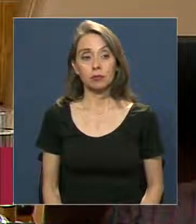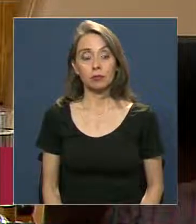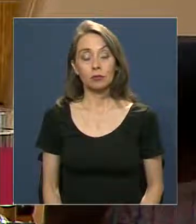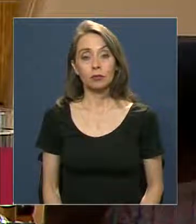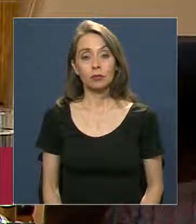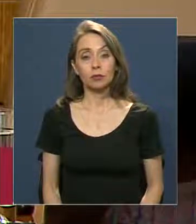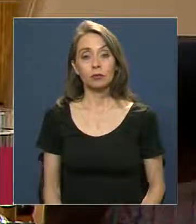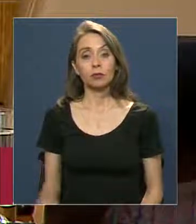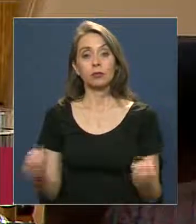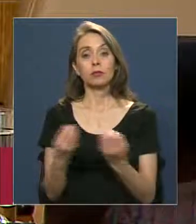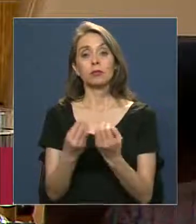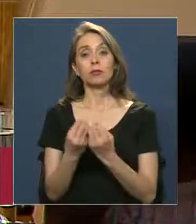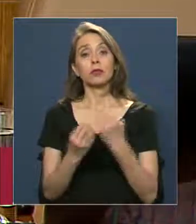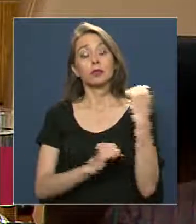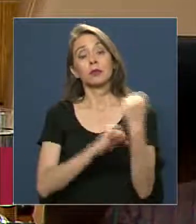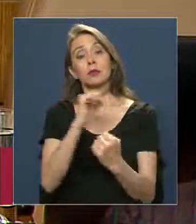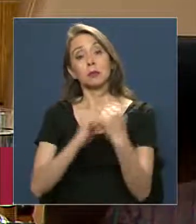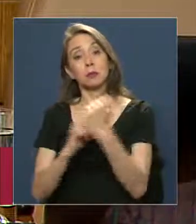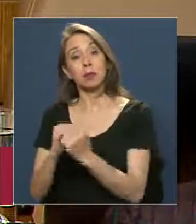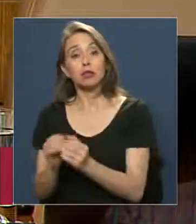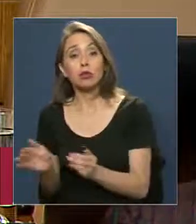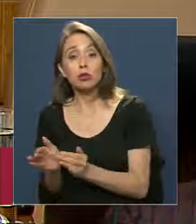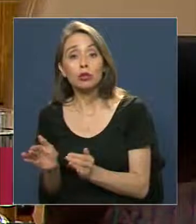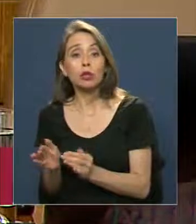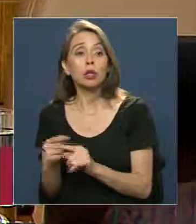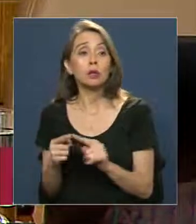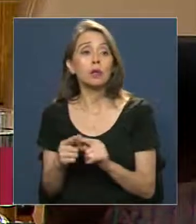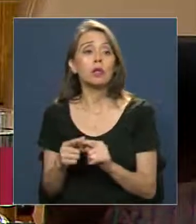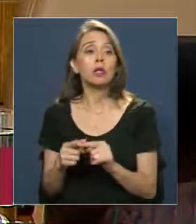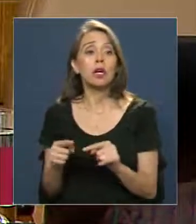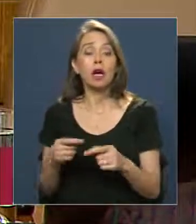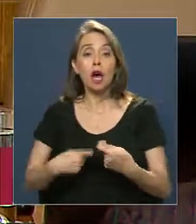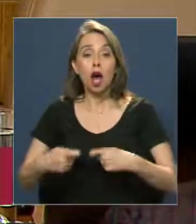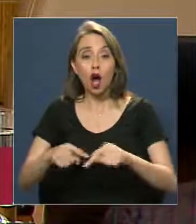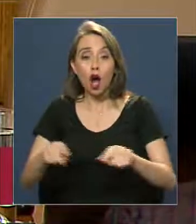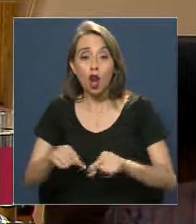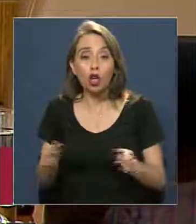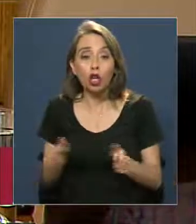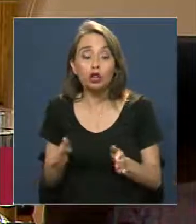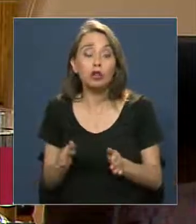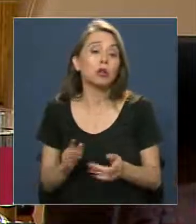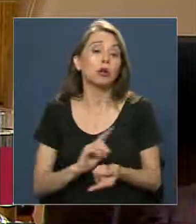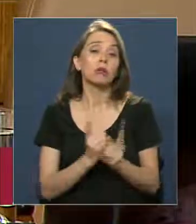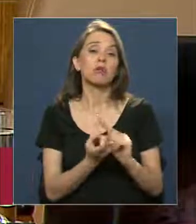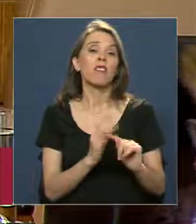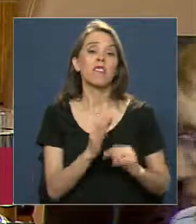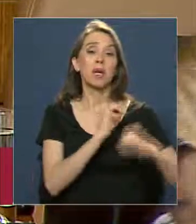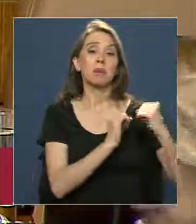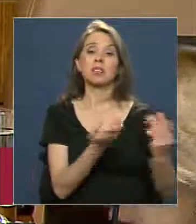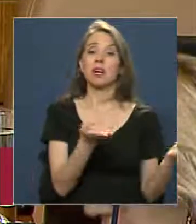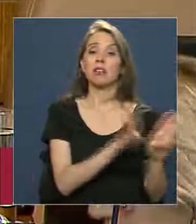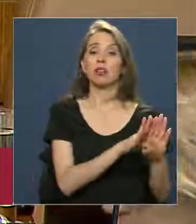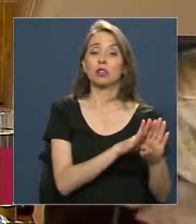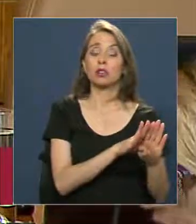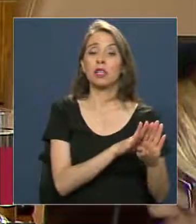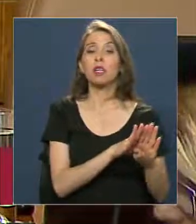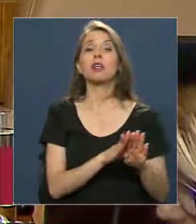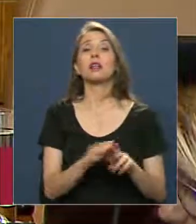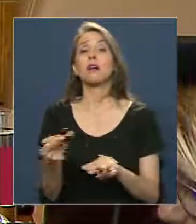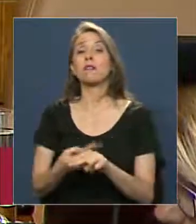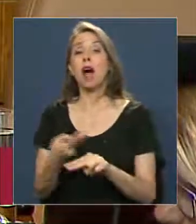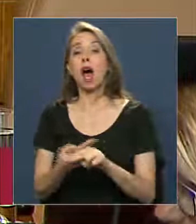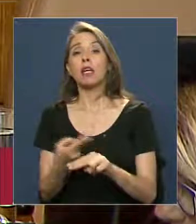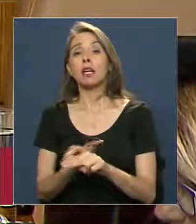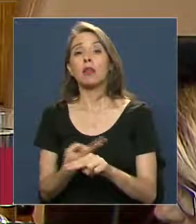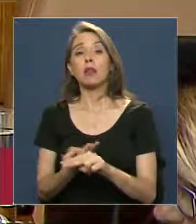que muchos de ellos van a cerrar, muchos de ellos van a arrendar su pequeño local, se van a dedicar al tema inmobiliario y la verdad es que